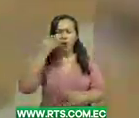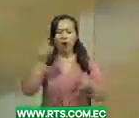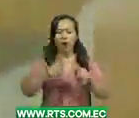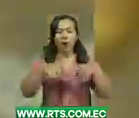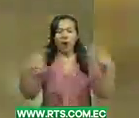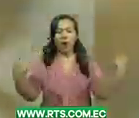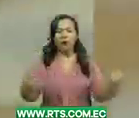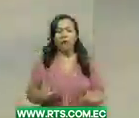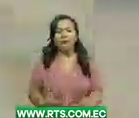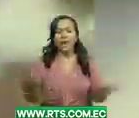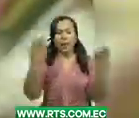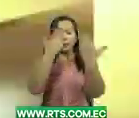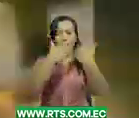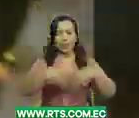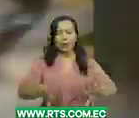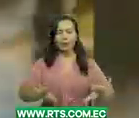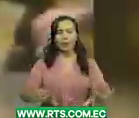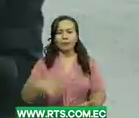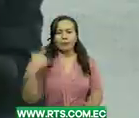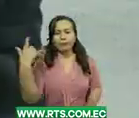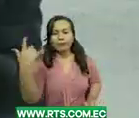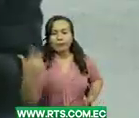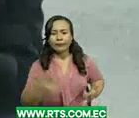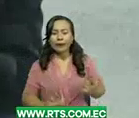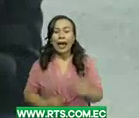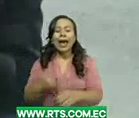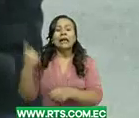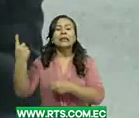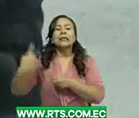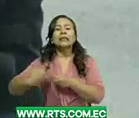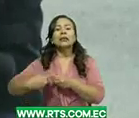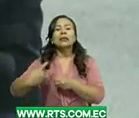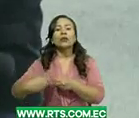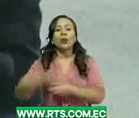que en esta ocasión terminó en vandalismo. En Quito informó Iván Casamen.